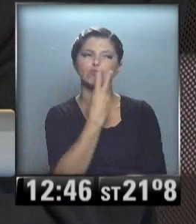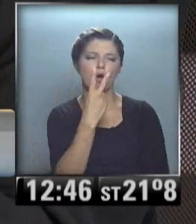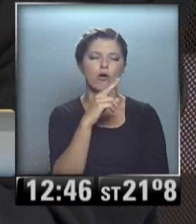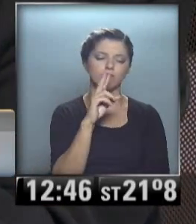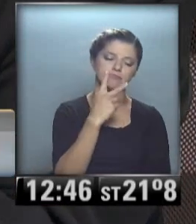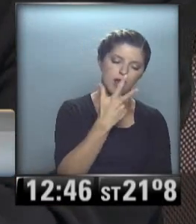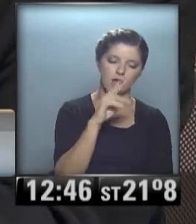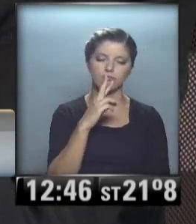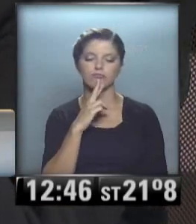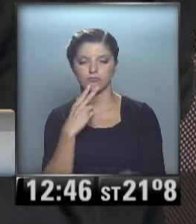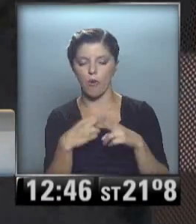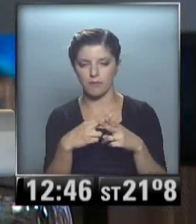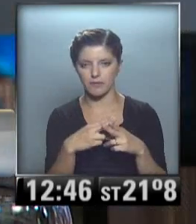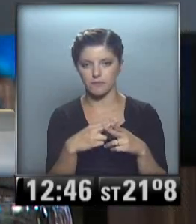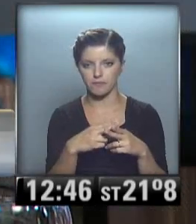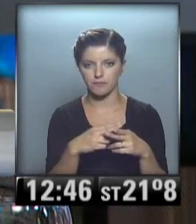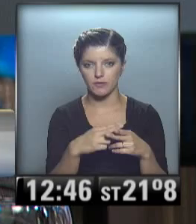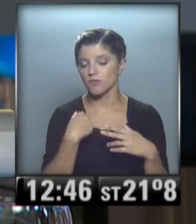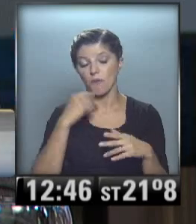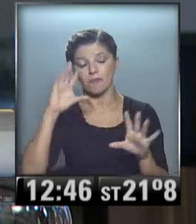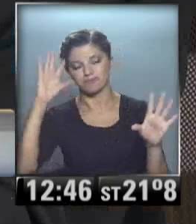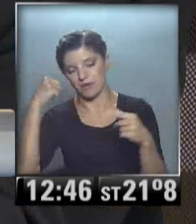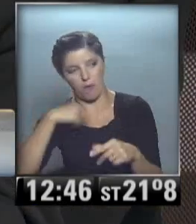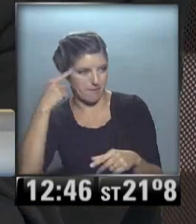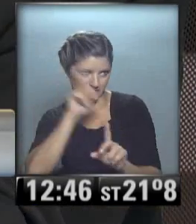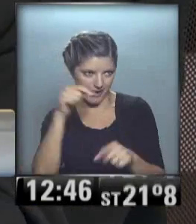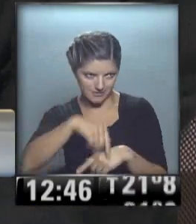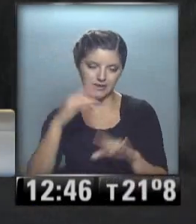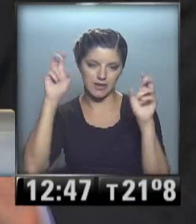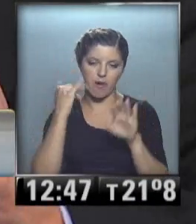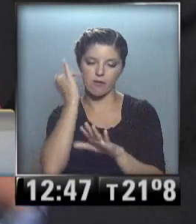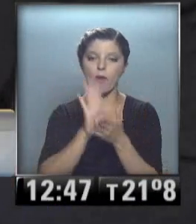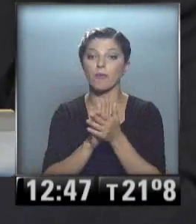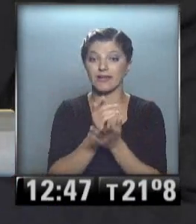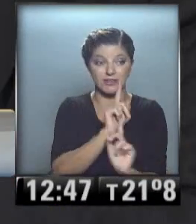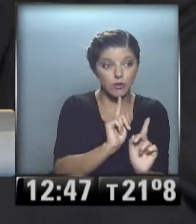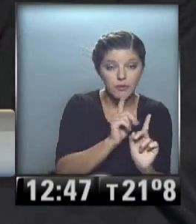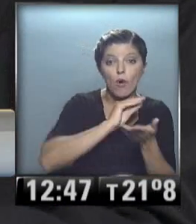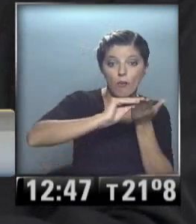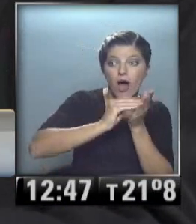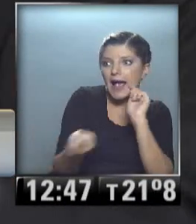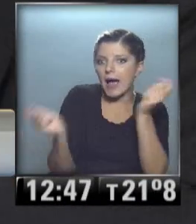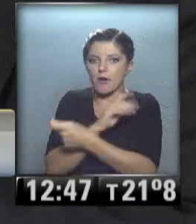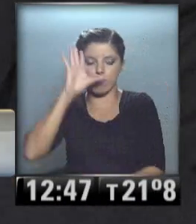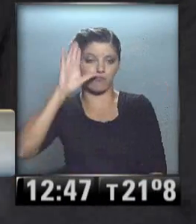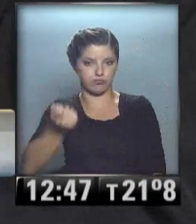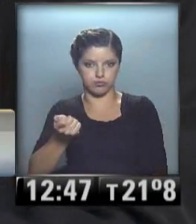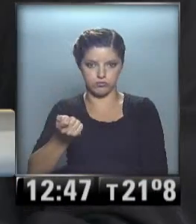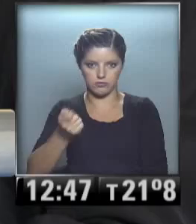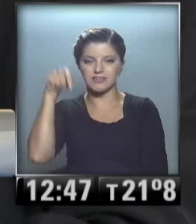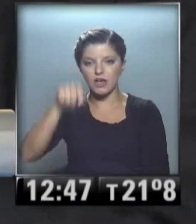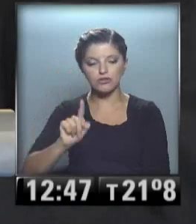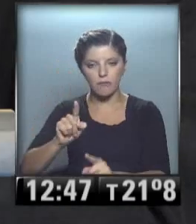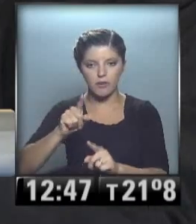no traje porque no tenía presente que íbamos a hablar de esto, pero digamos, fueron convertidos en jueces y fueron los que elaboraron la doctrina de